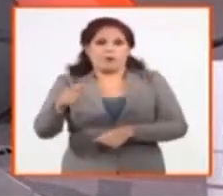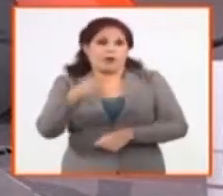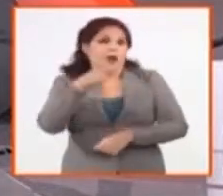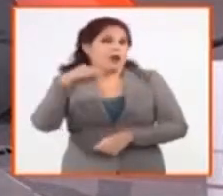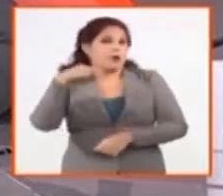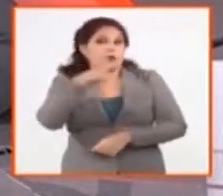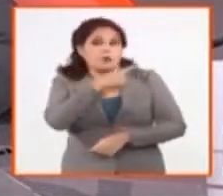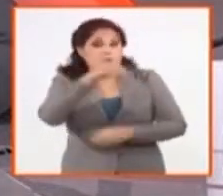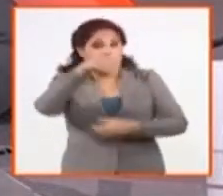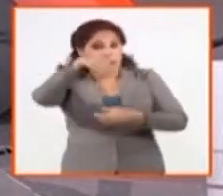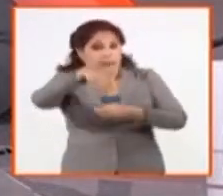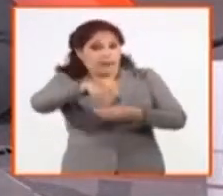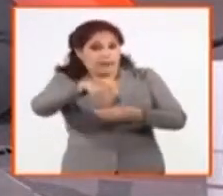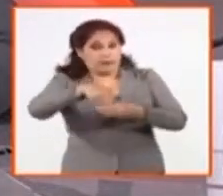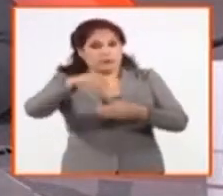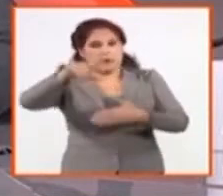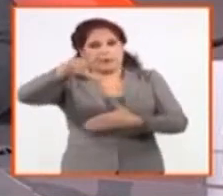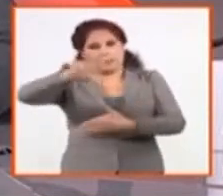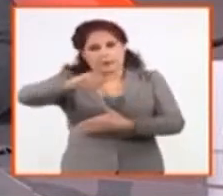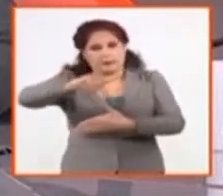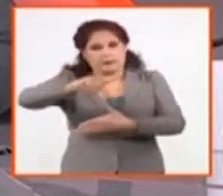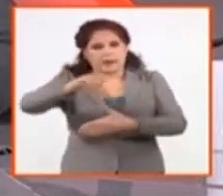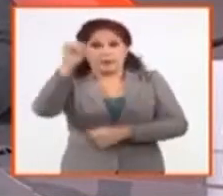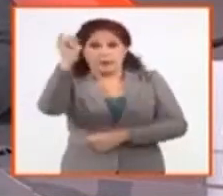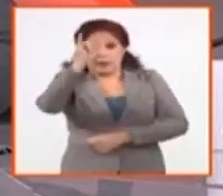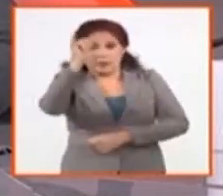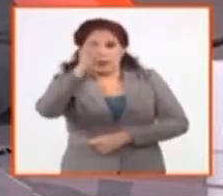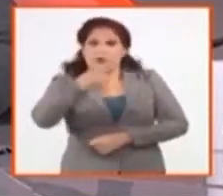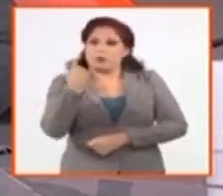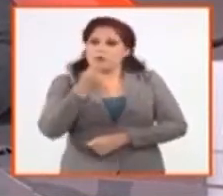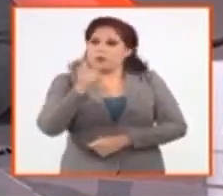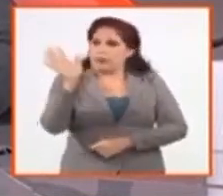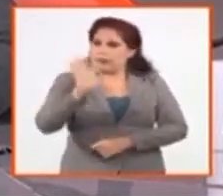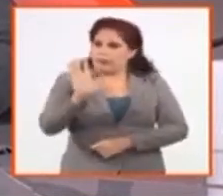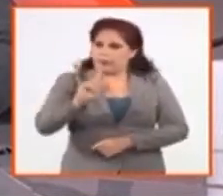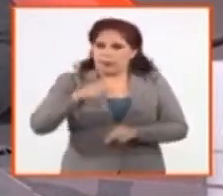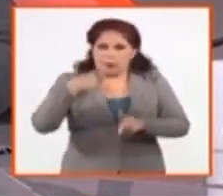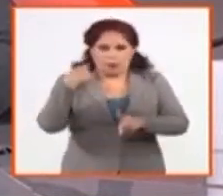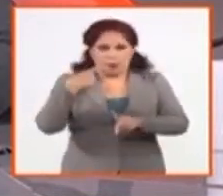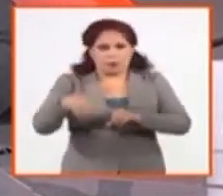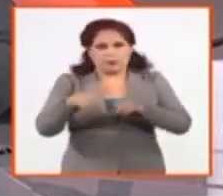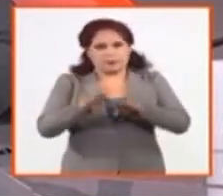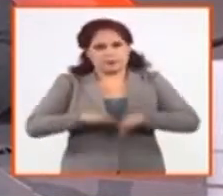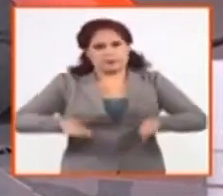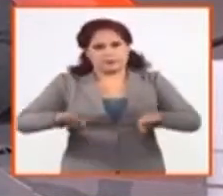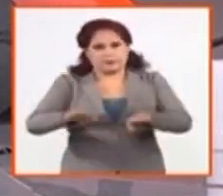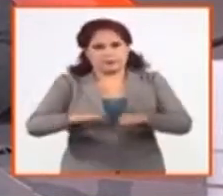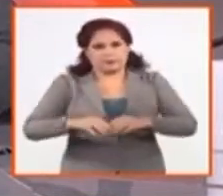en América Latina. Con esas imágenes nos despedimos, nos vemos en una próxima Mesa Redonda.